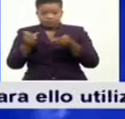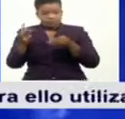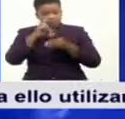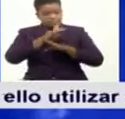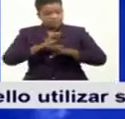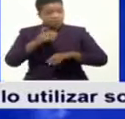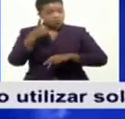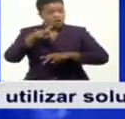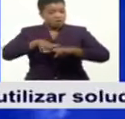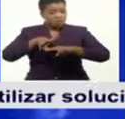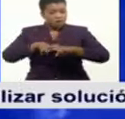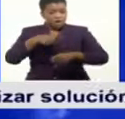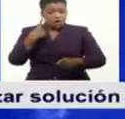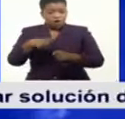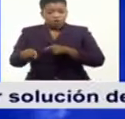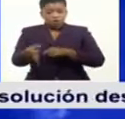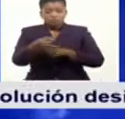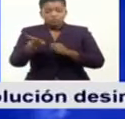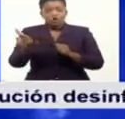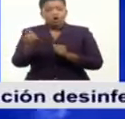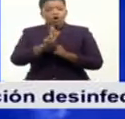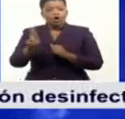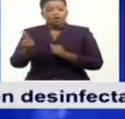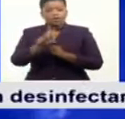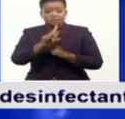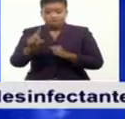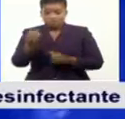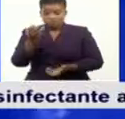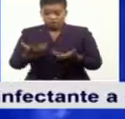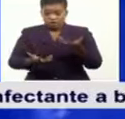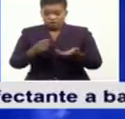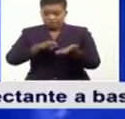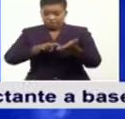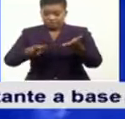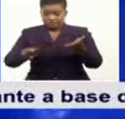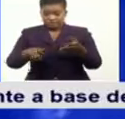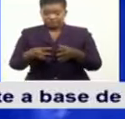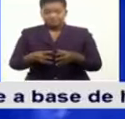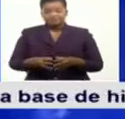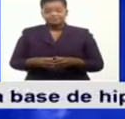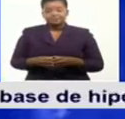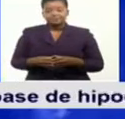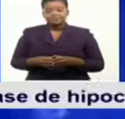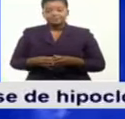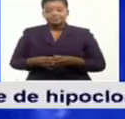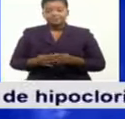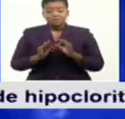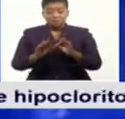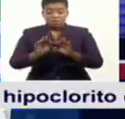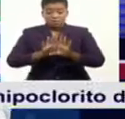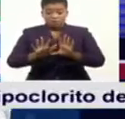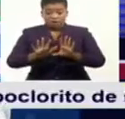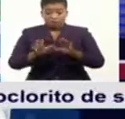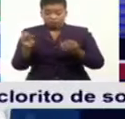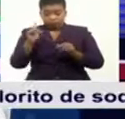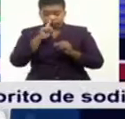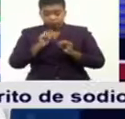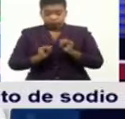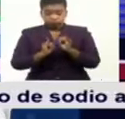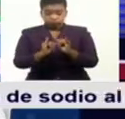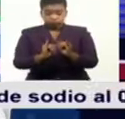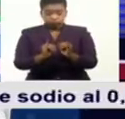en el municipio de Rodas, en Cienfuegos. De esta forma, quedaríamos, o